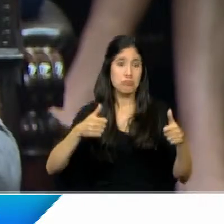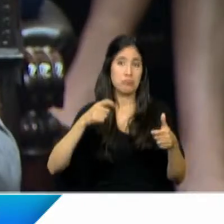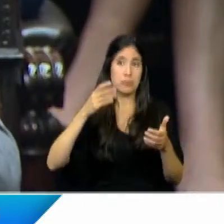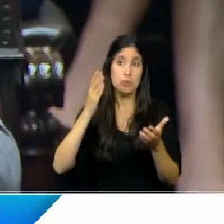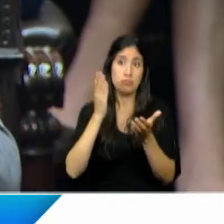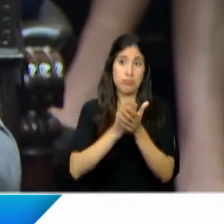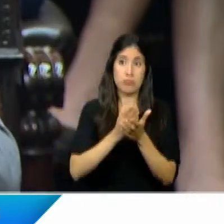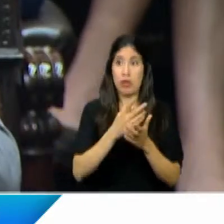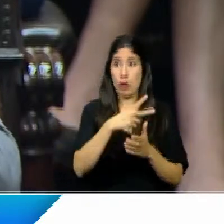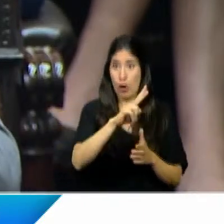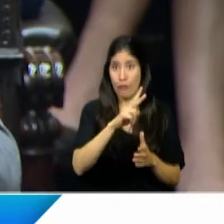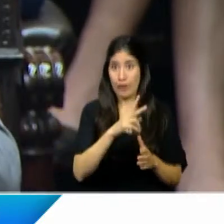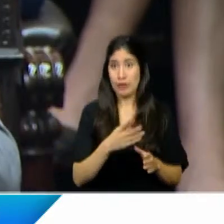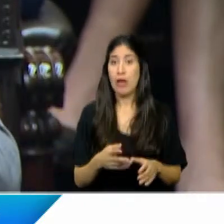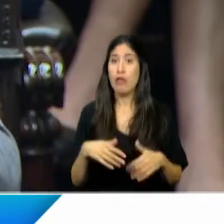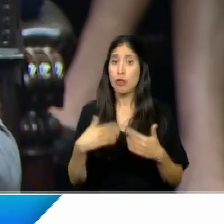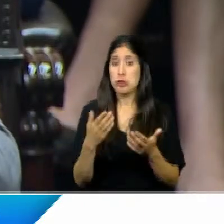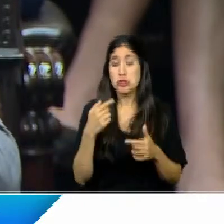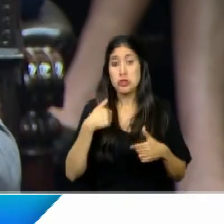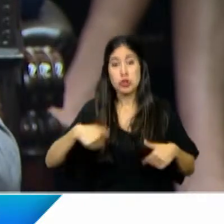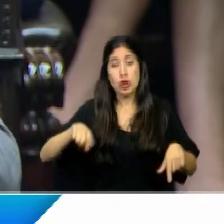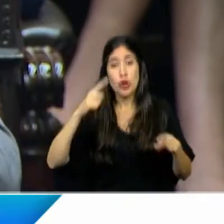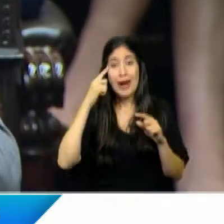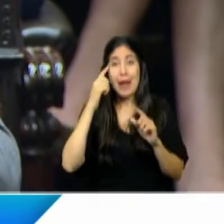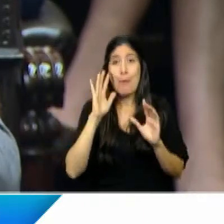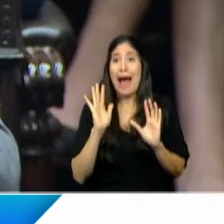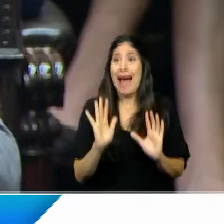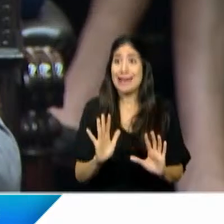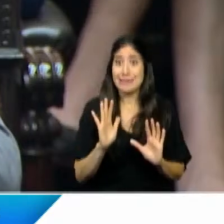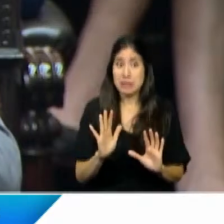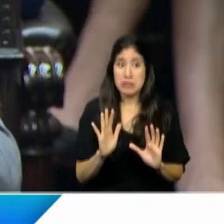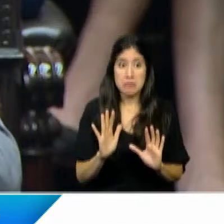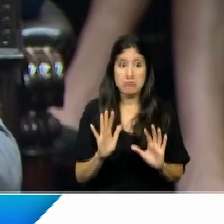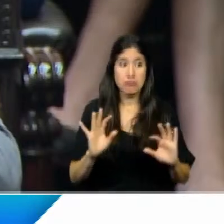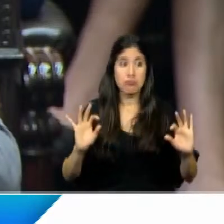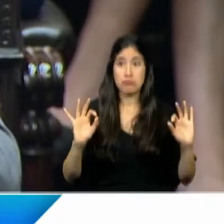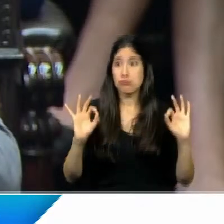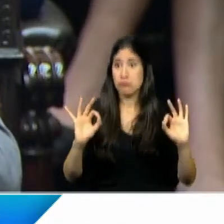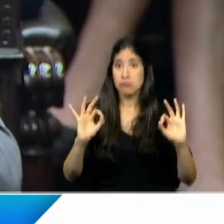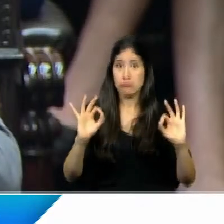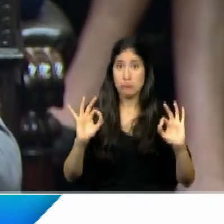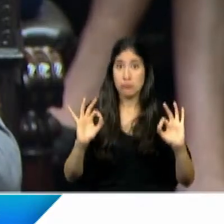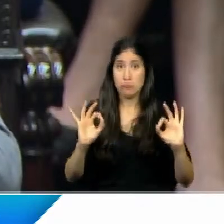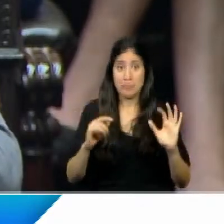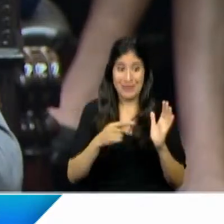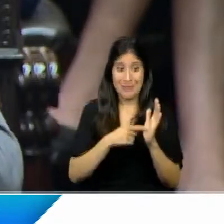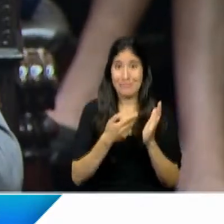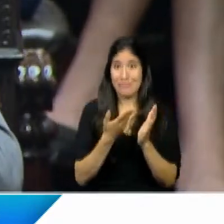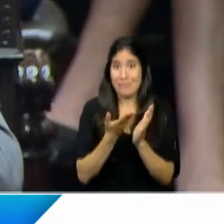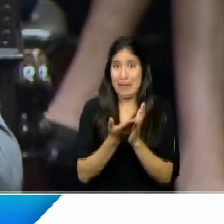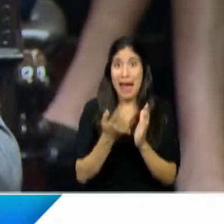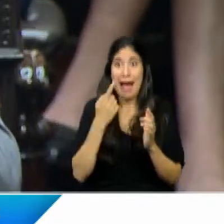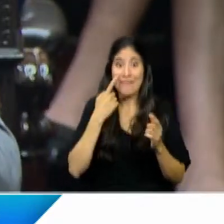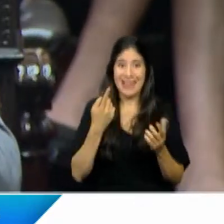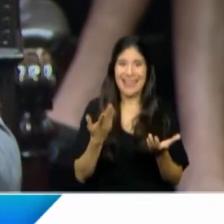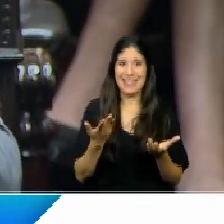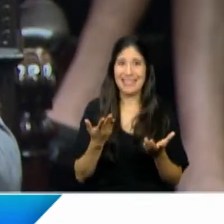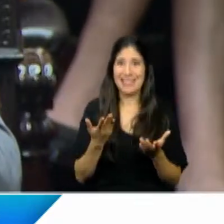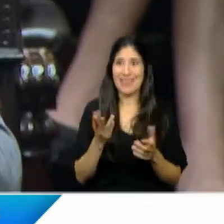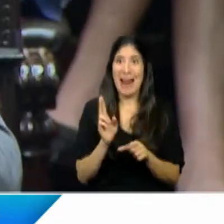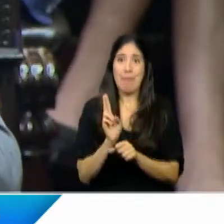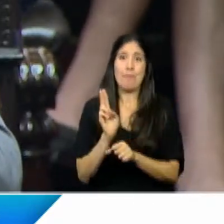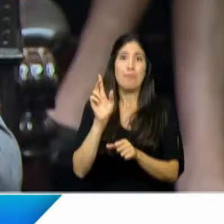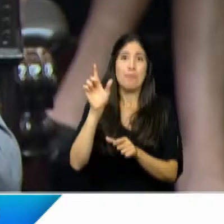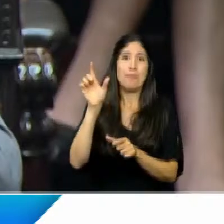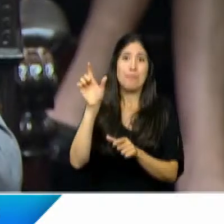que de esta manera se satisface ese requisito o ese recaudo de la